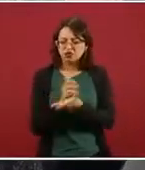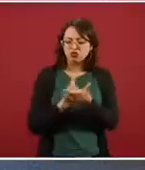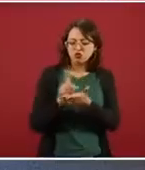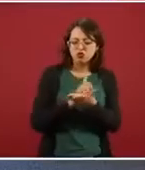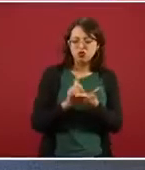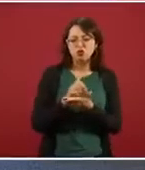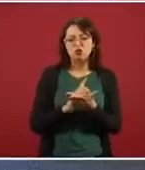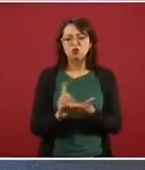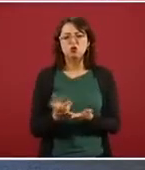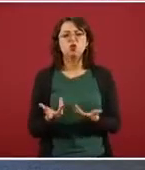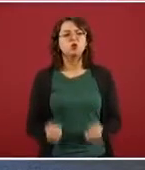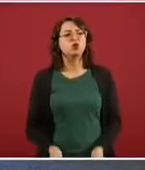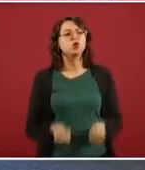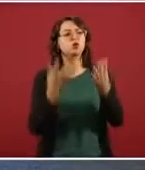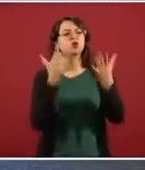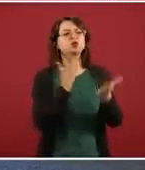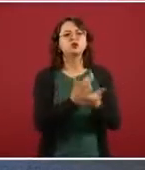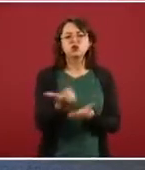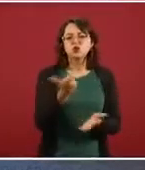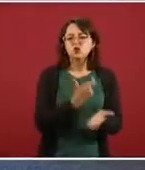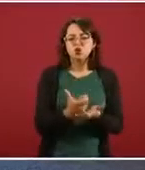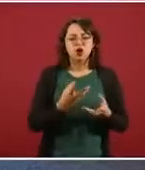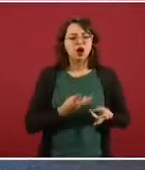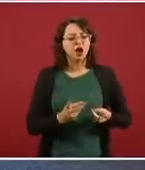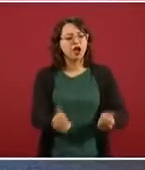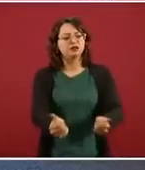cuánto cuesta comprar la materia prima,